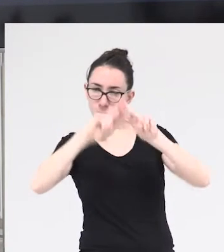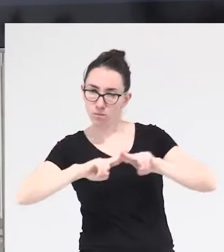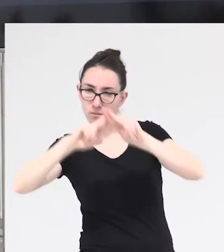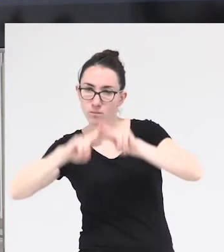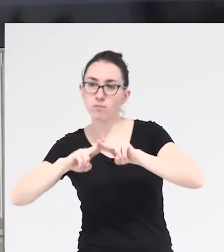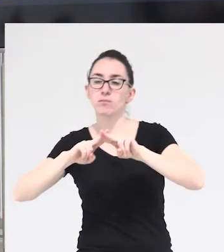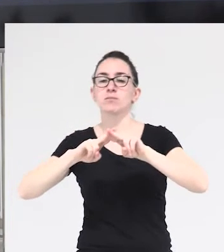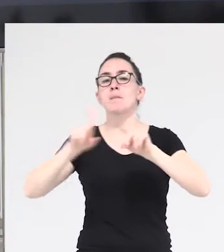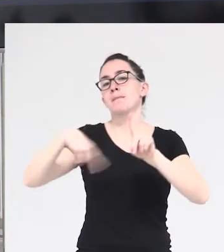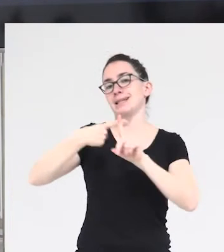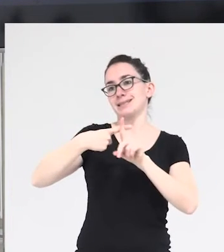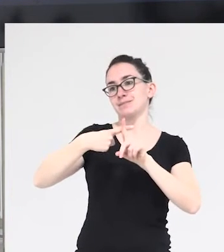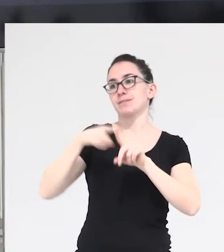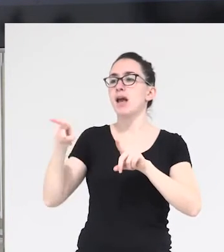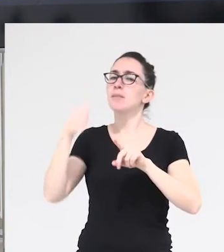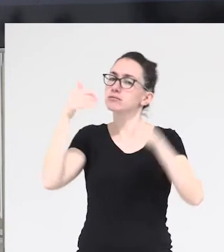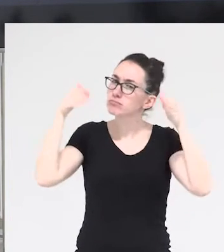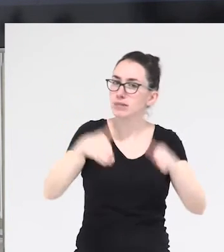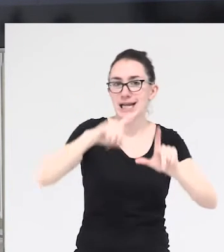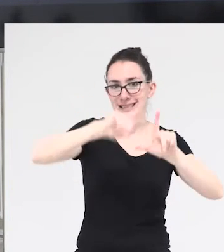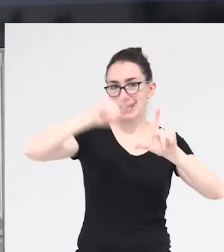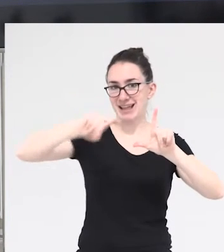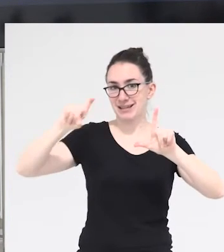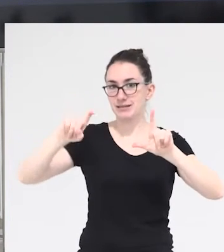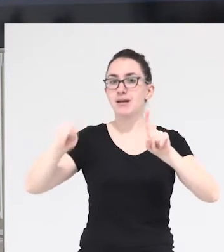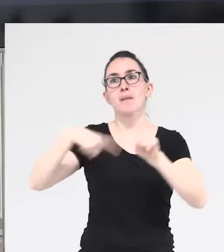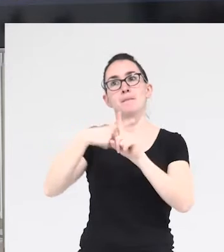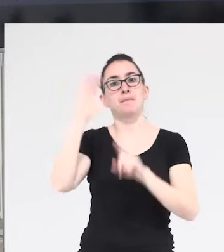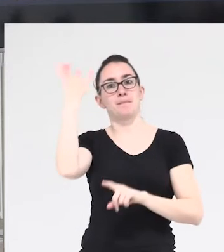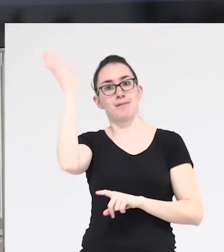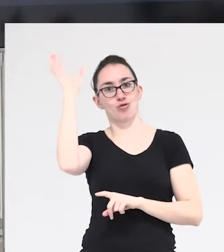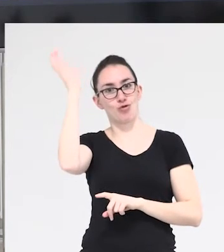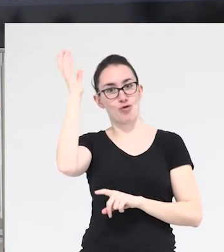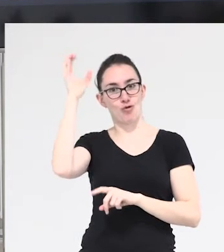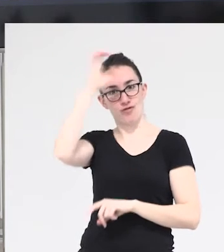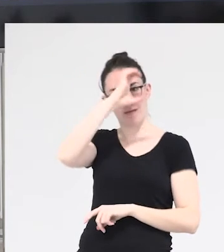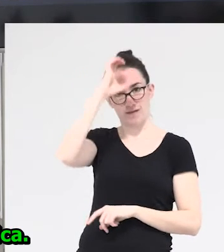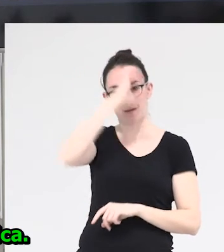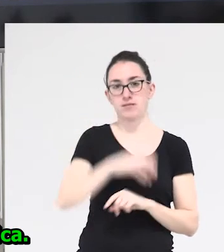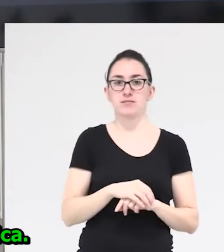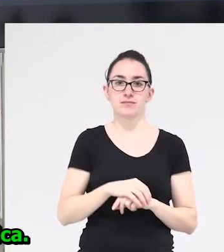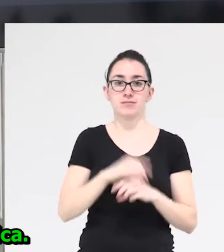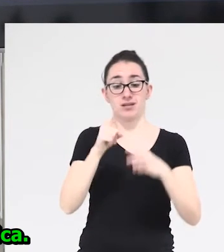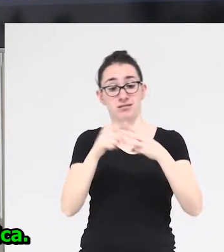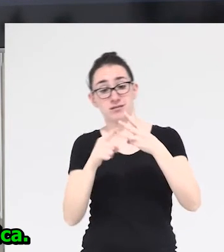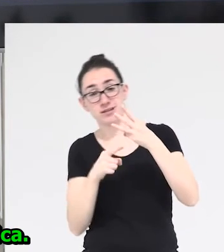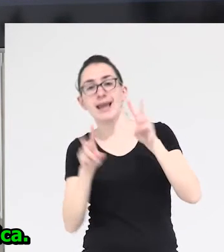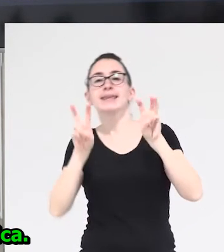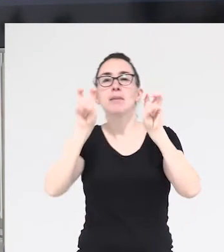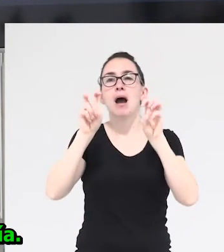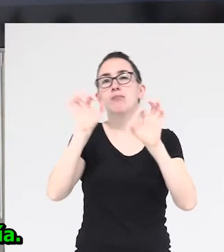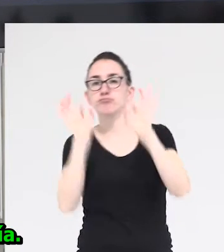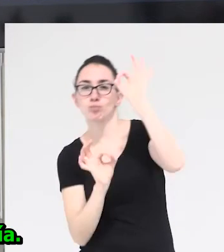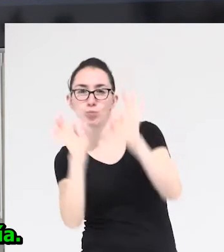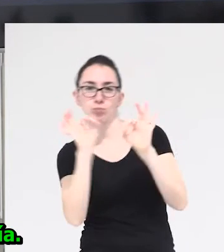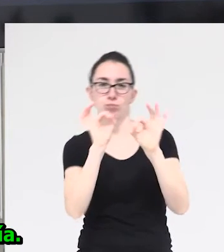y estadista, o sea, se dedicaba a la estadística, y meteorólogo, ¿no? Estas tres profesiones que tienen que ver con la probabilidad, con la